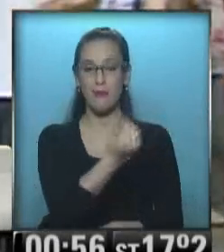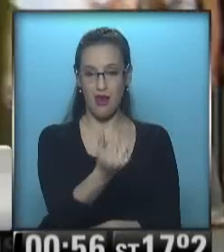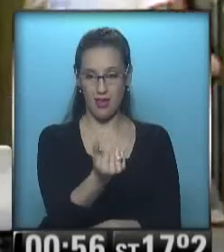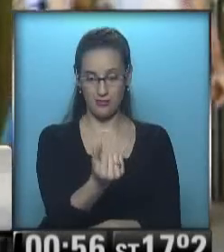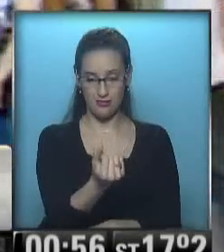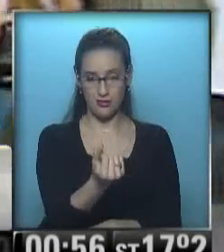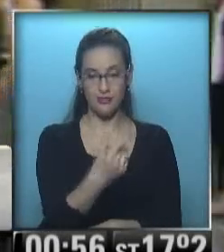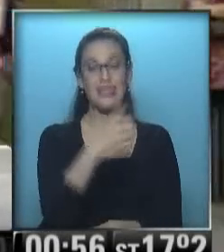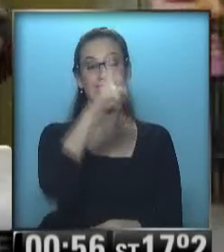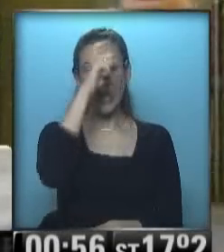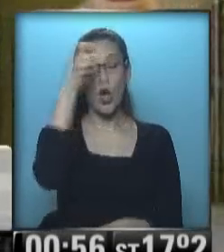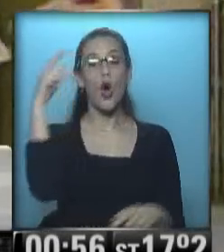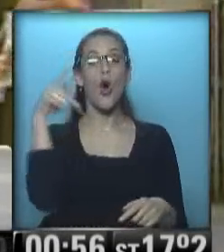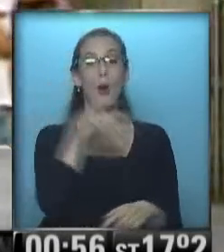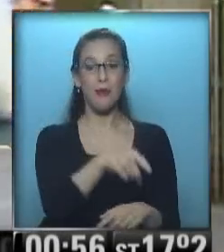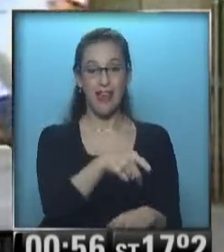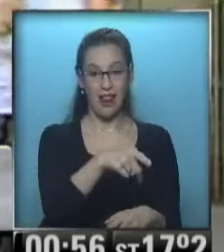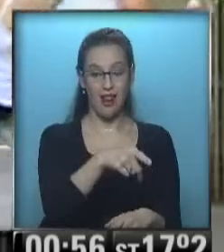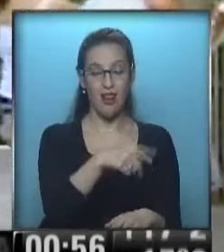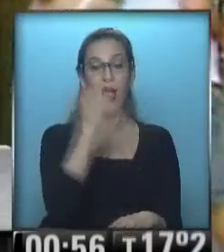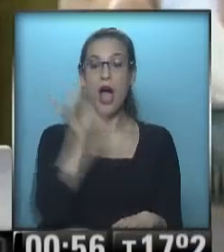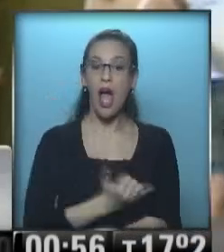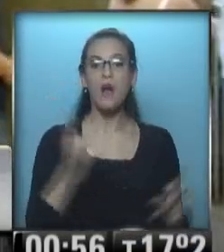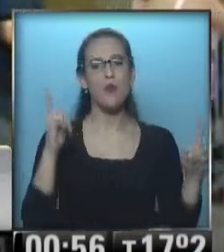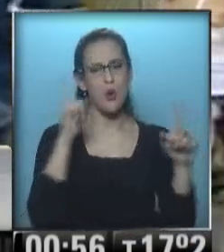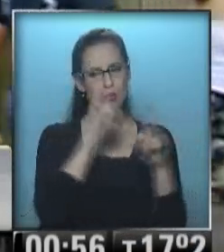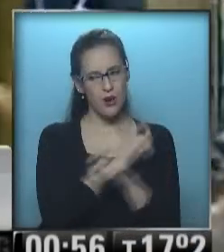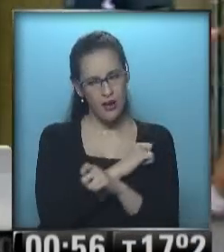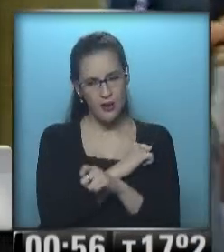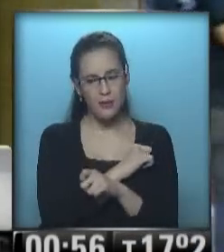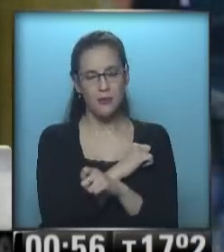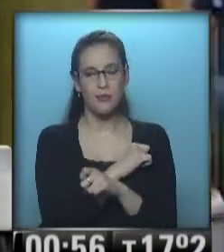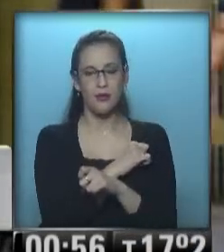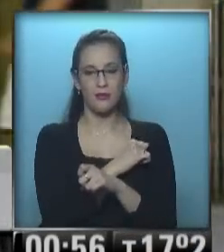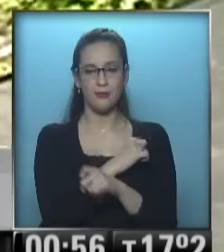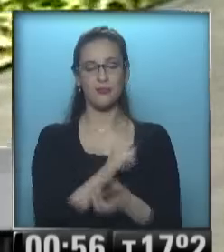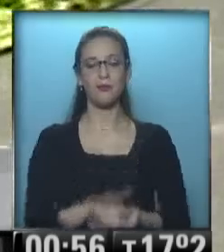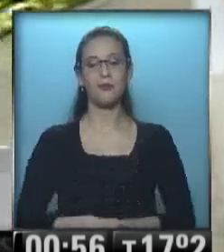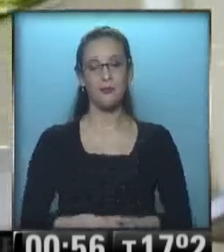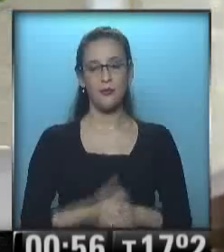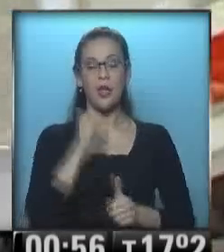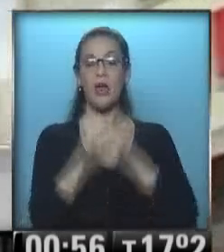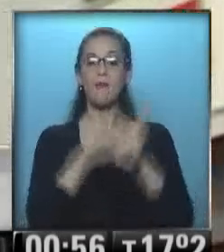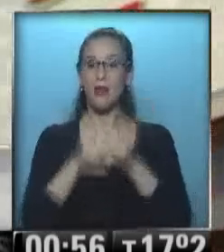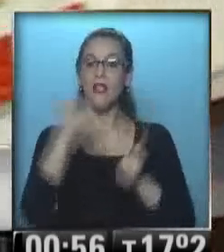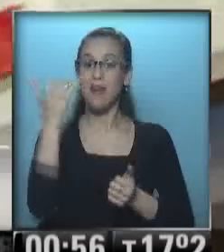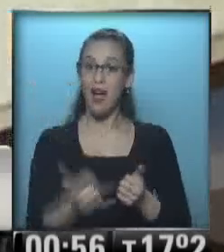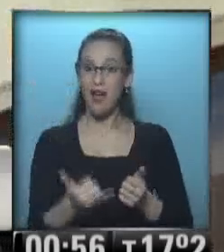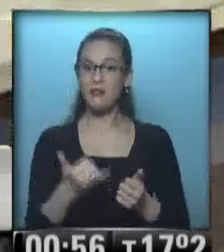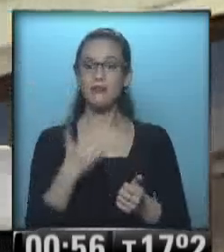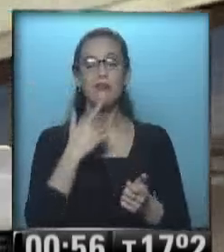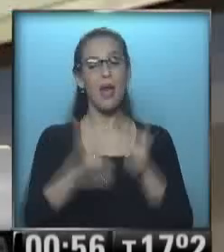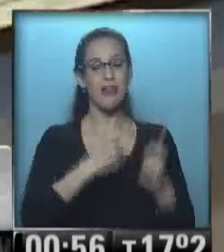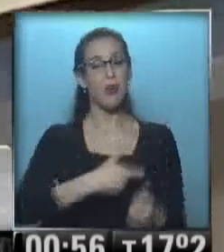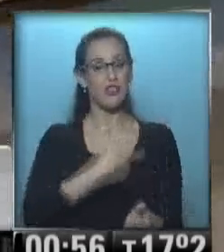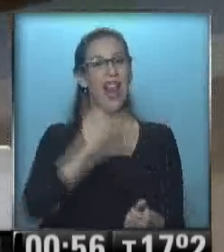problema que hace mucho tiempo viene, parece que las prepagas reciben aumentos, pero no lo transmiten